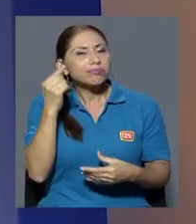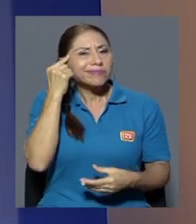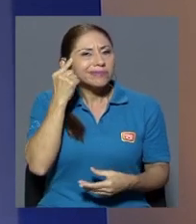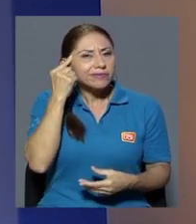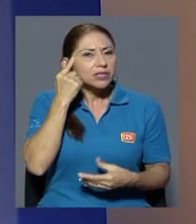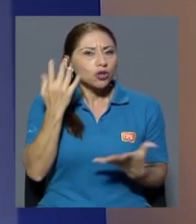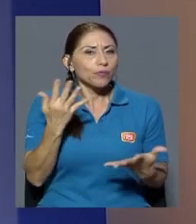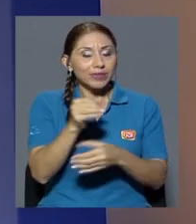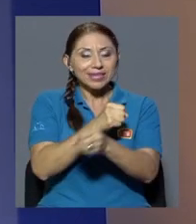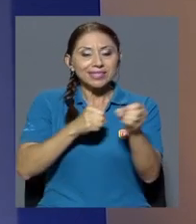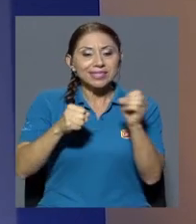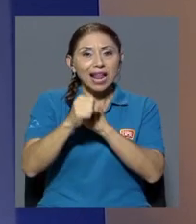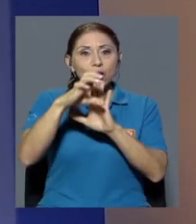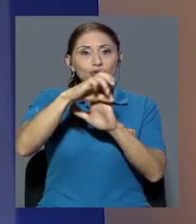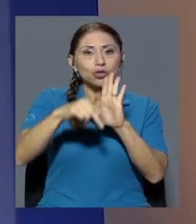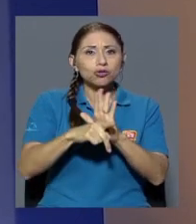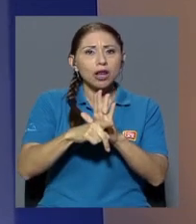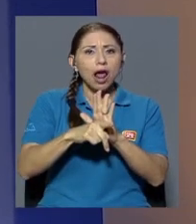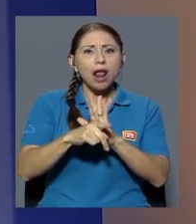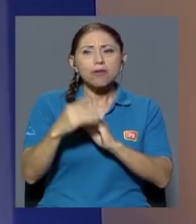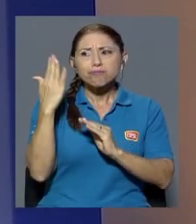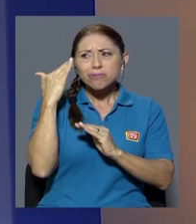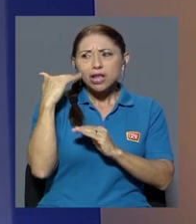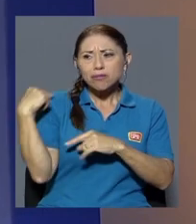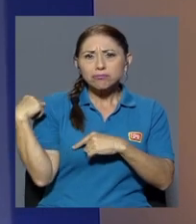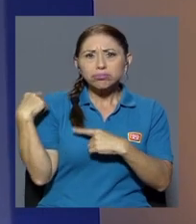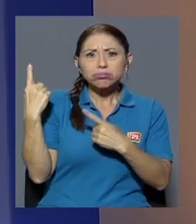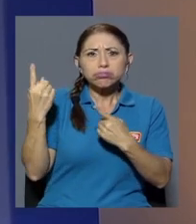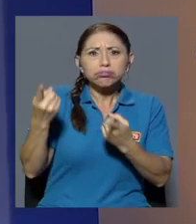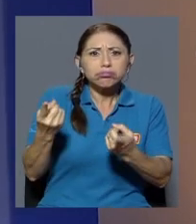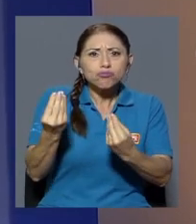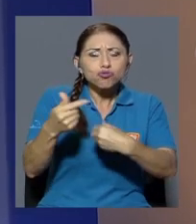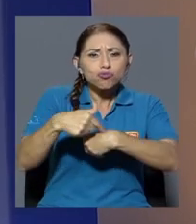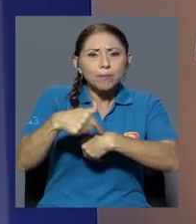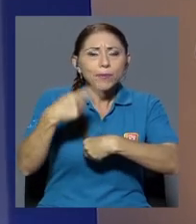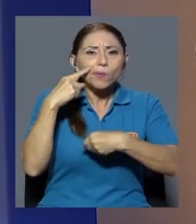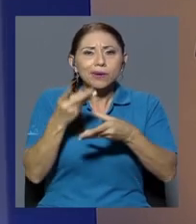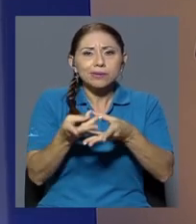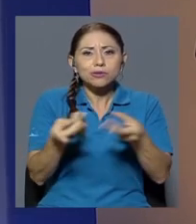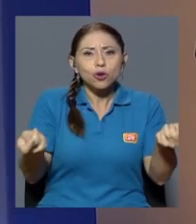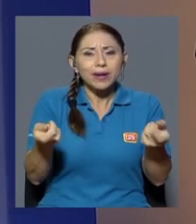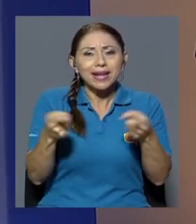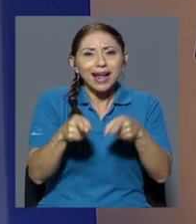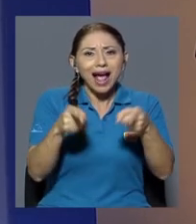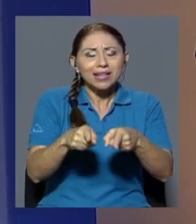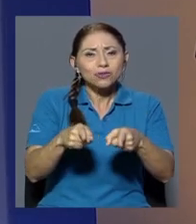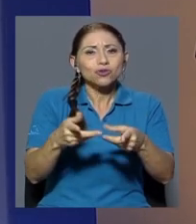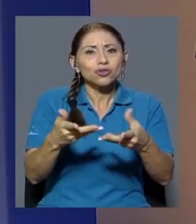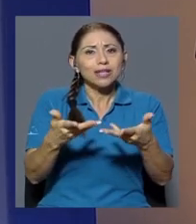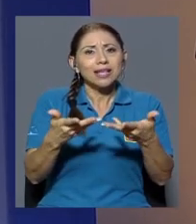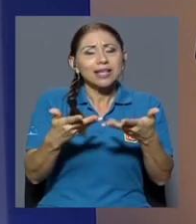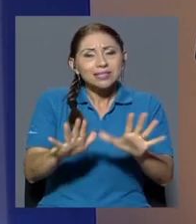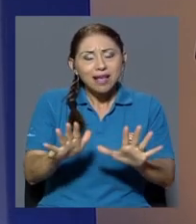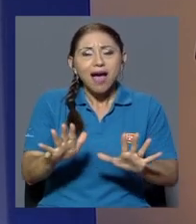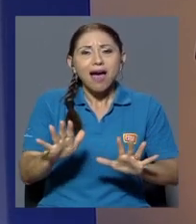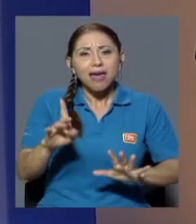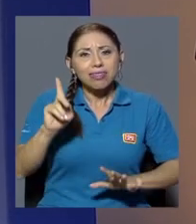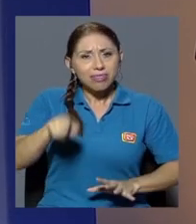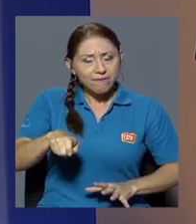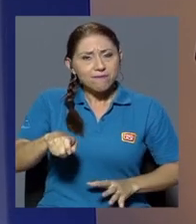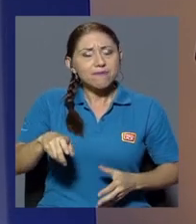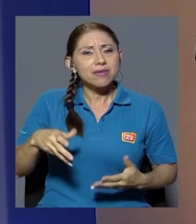cómo la sala constitucional ha durado tanto para resolver casos que externamente debieron de haber de algún